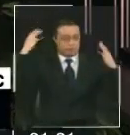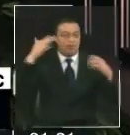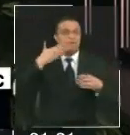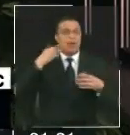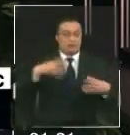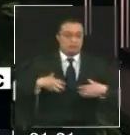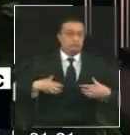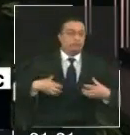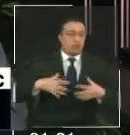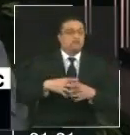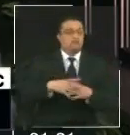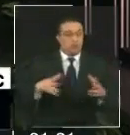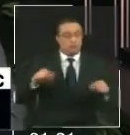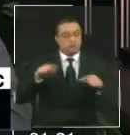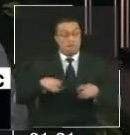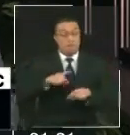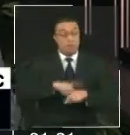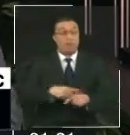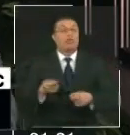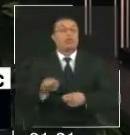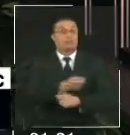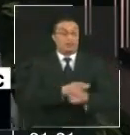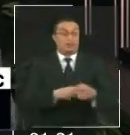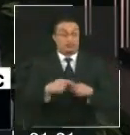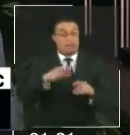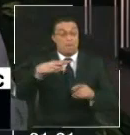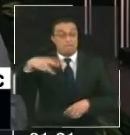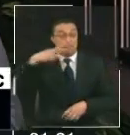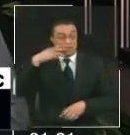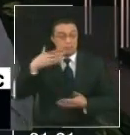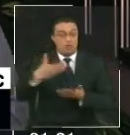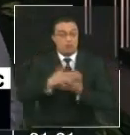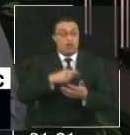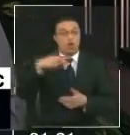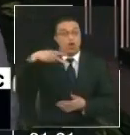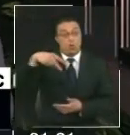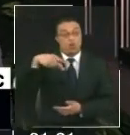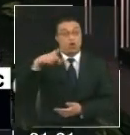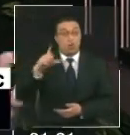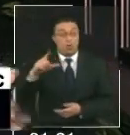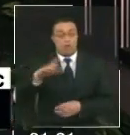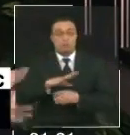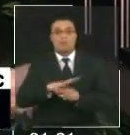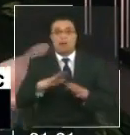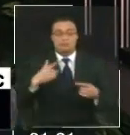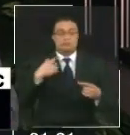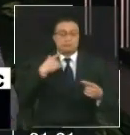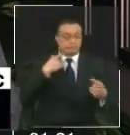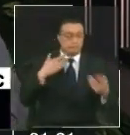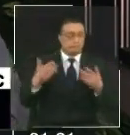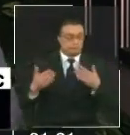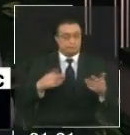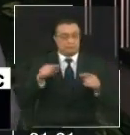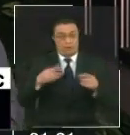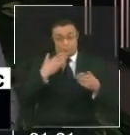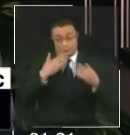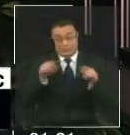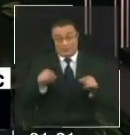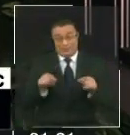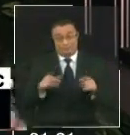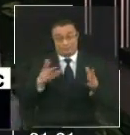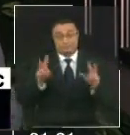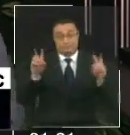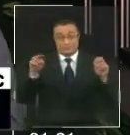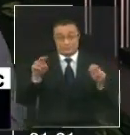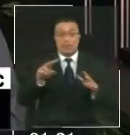añado, el momento en que se negocia el salario mínimo todos los años en junio, julio, es uno de los momentos más ingratos por lo que conversábamos recién, porque es un